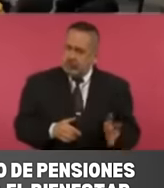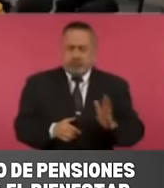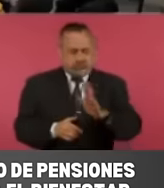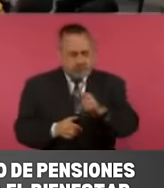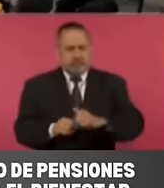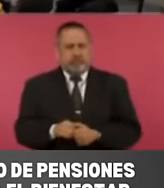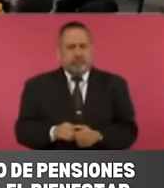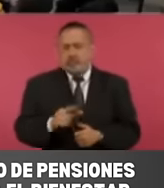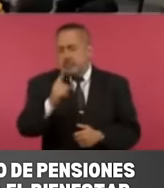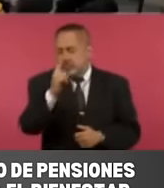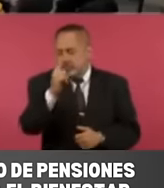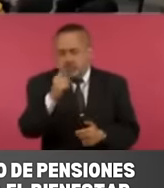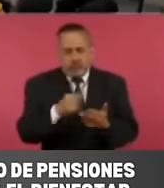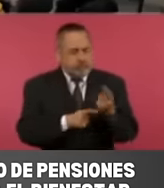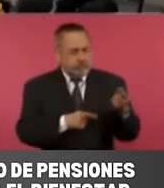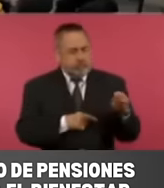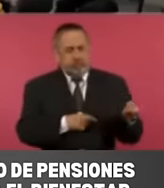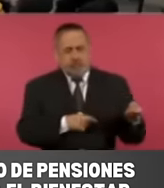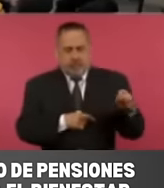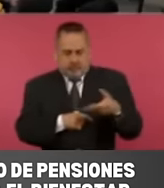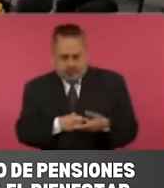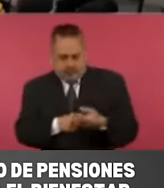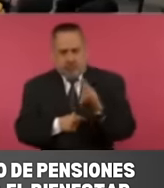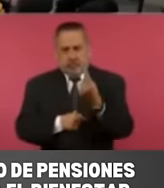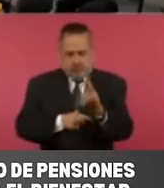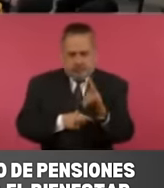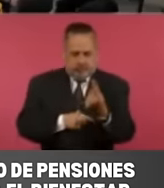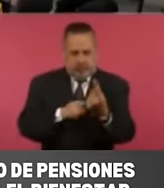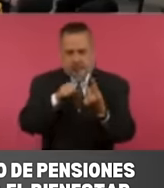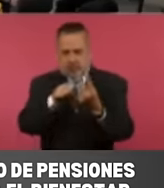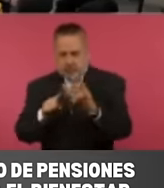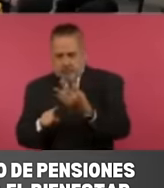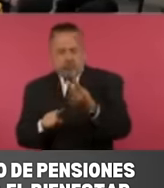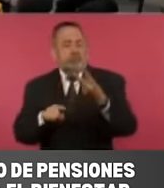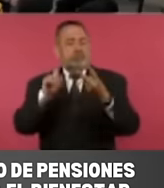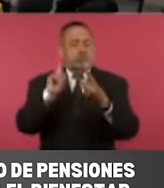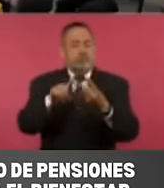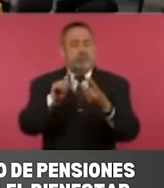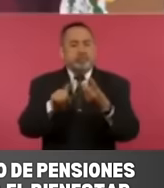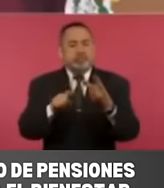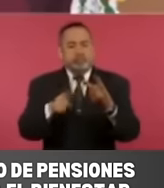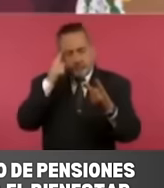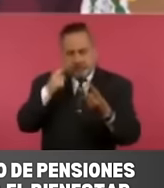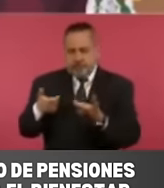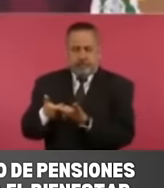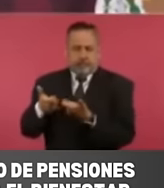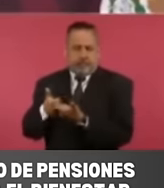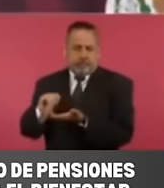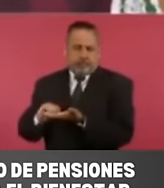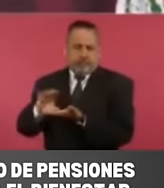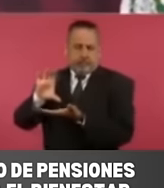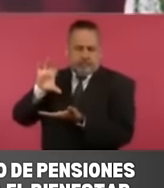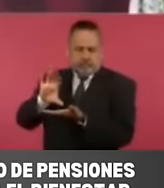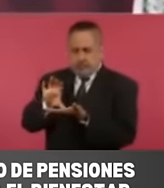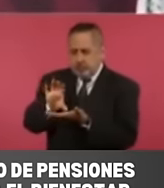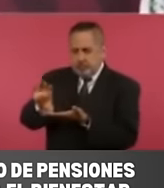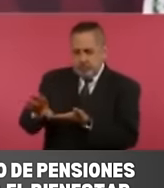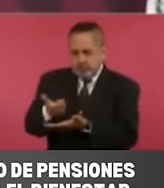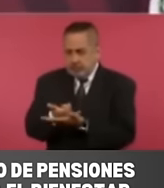Entonces, pero esa es una sola fuente de financiamiento. Otra fuente de financiamiento para ese